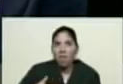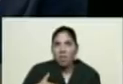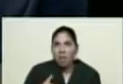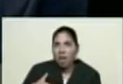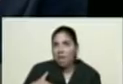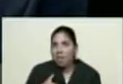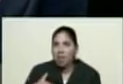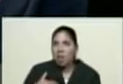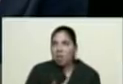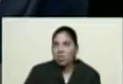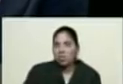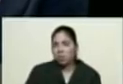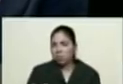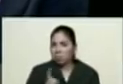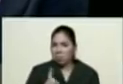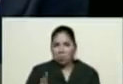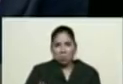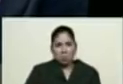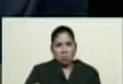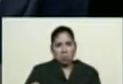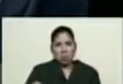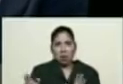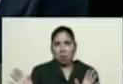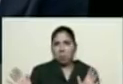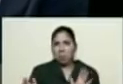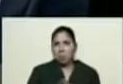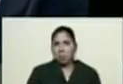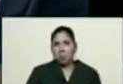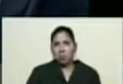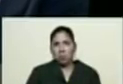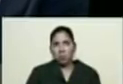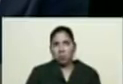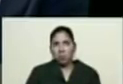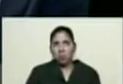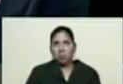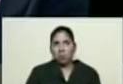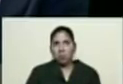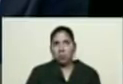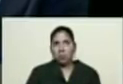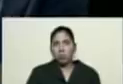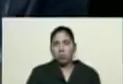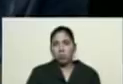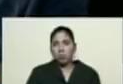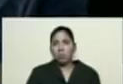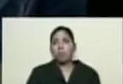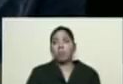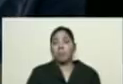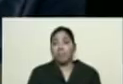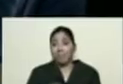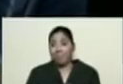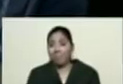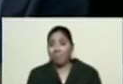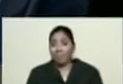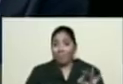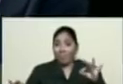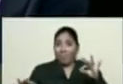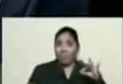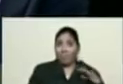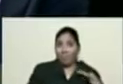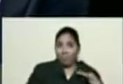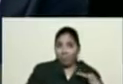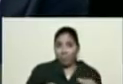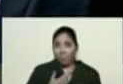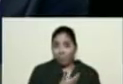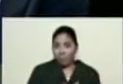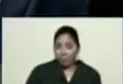menos tener que asumir una responsabilidad como la de ocupar un espacio político que dejaba